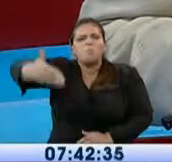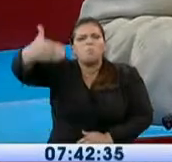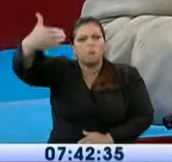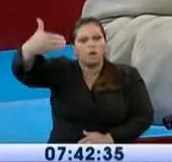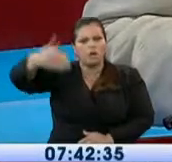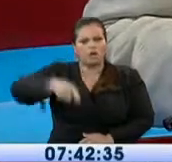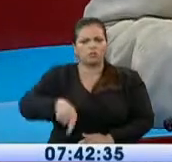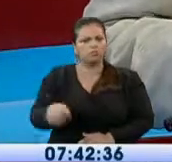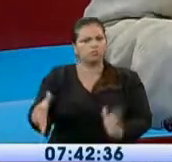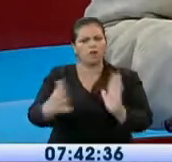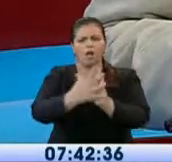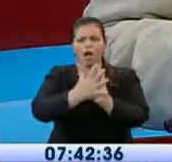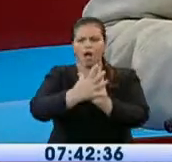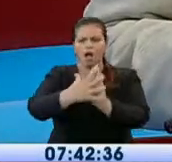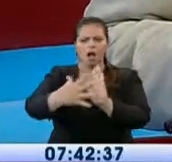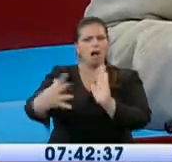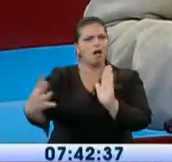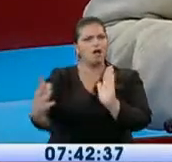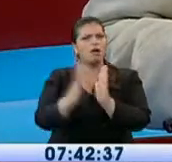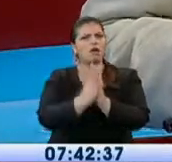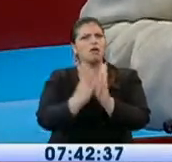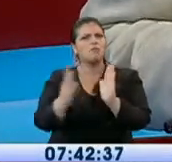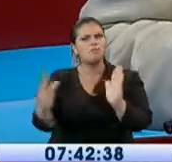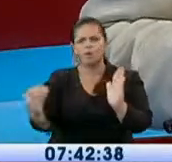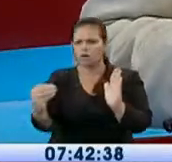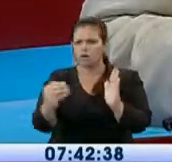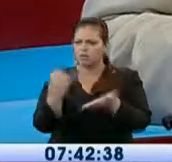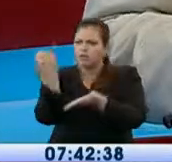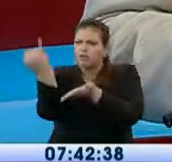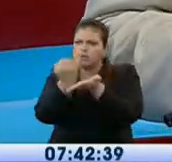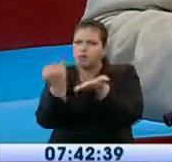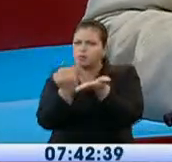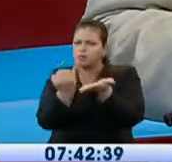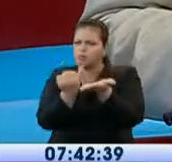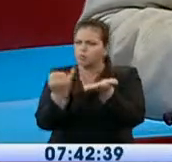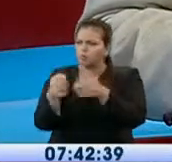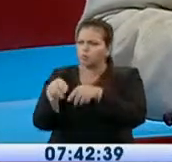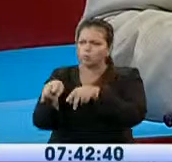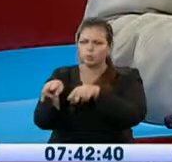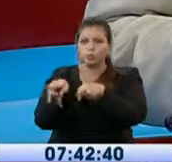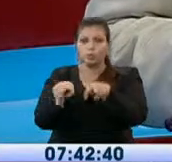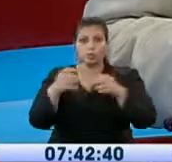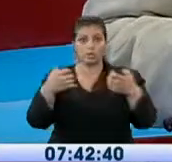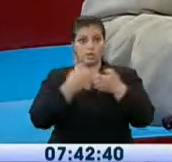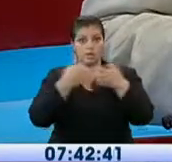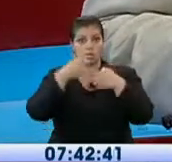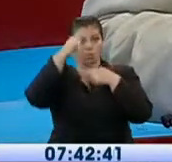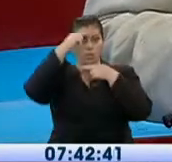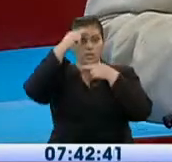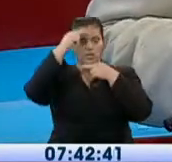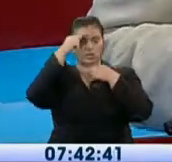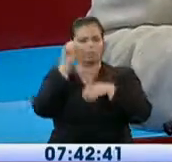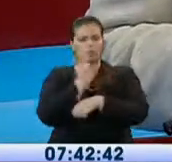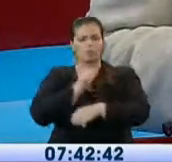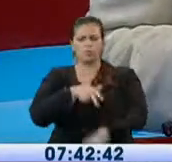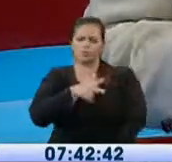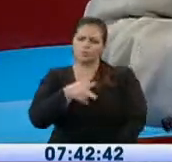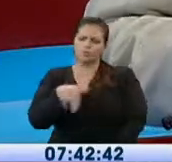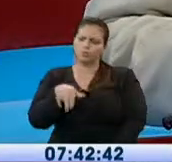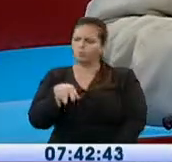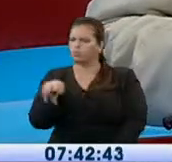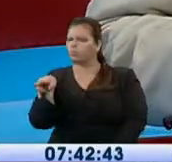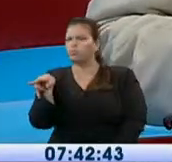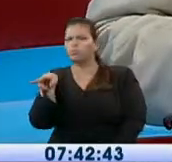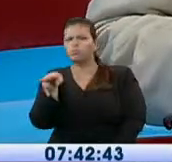lenguaje de los microtraficantes. Se trata de imágenes de diferentes tipos en paredes de los exteriores de algunos colegios de